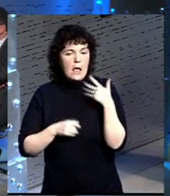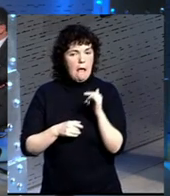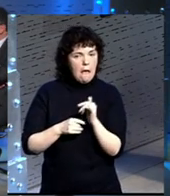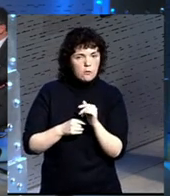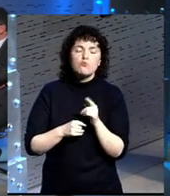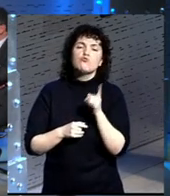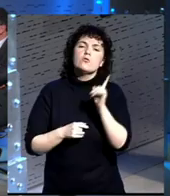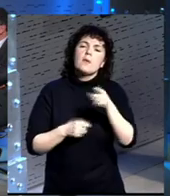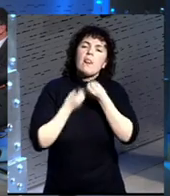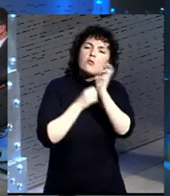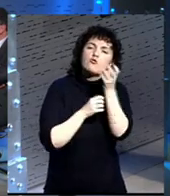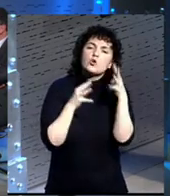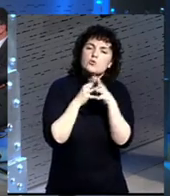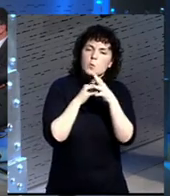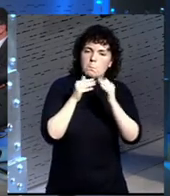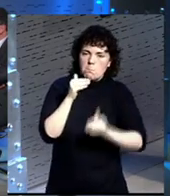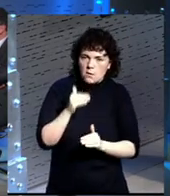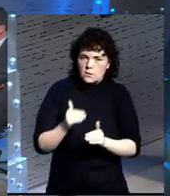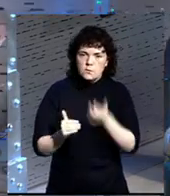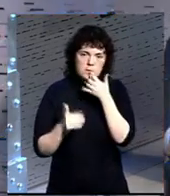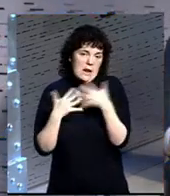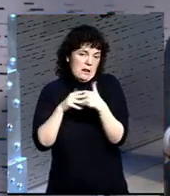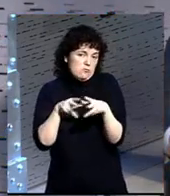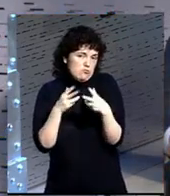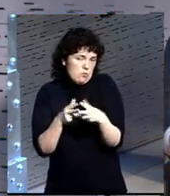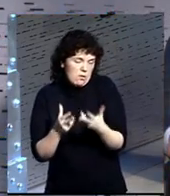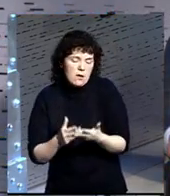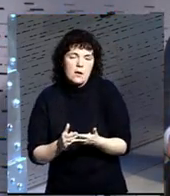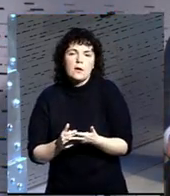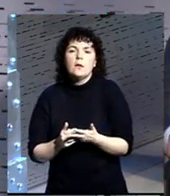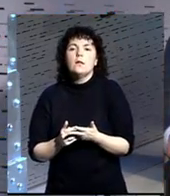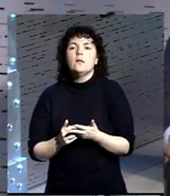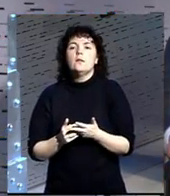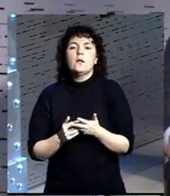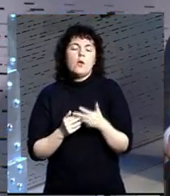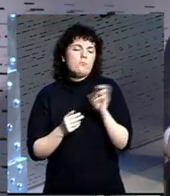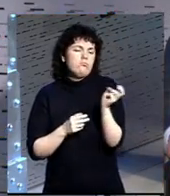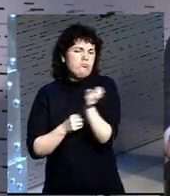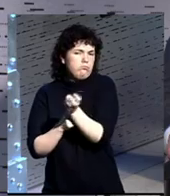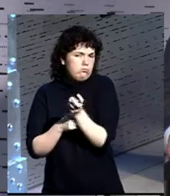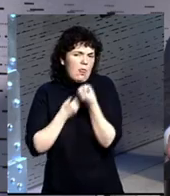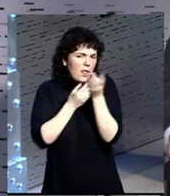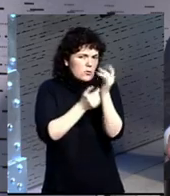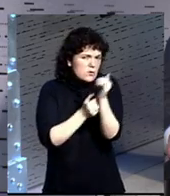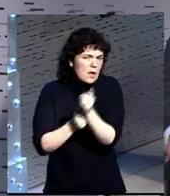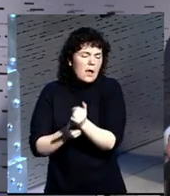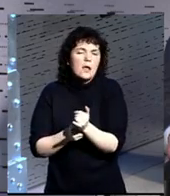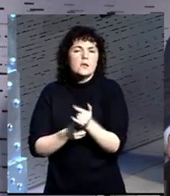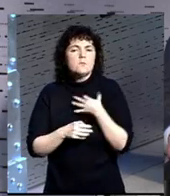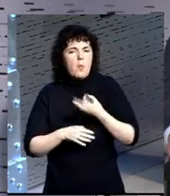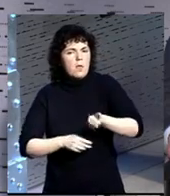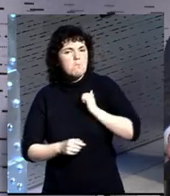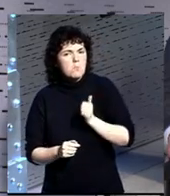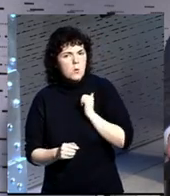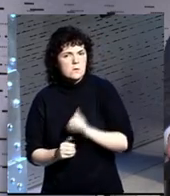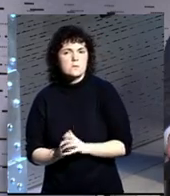datos menos estructurados que se pueden encontrar en las redes sociales o en muchísimos sitios, y poderlos aprovechar,